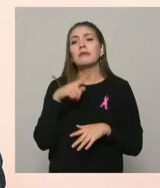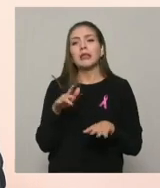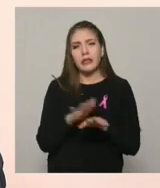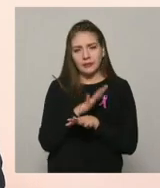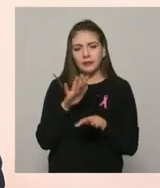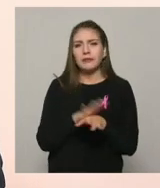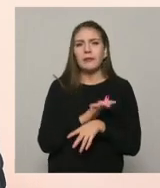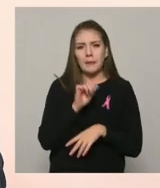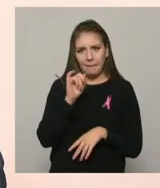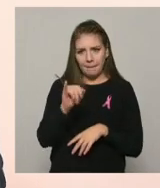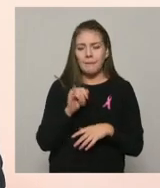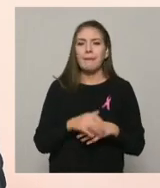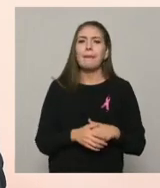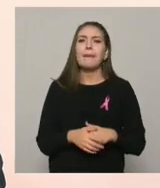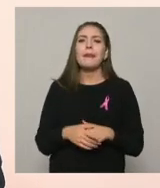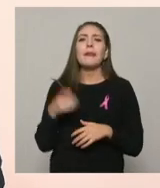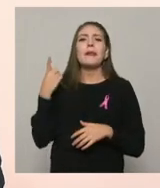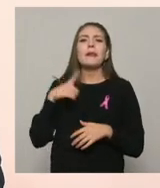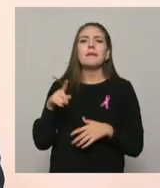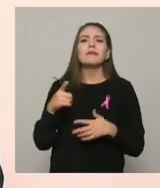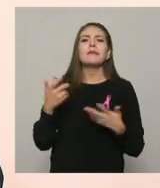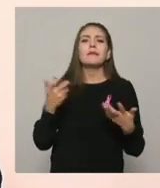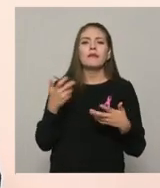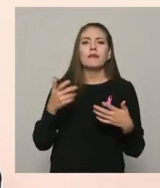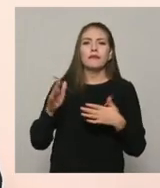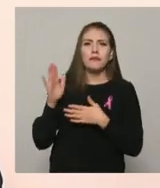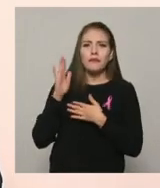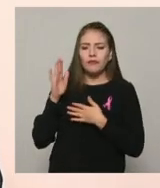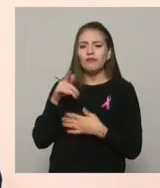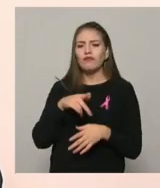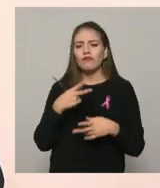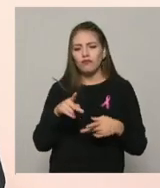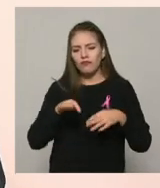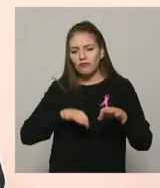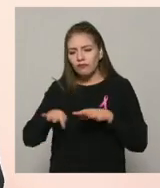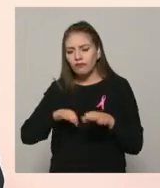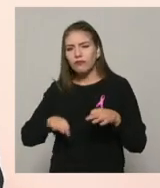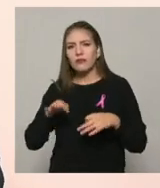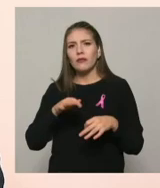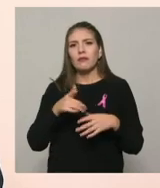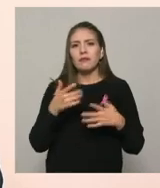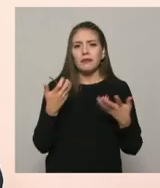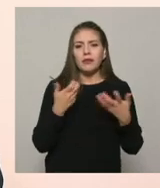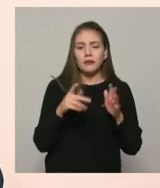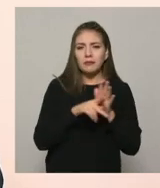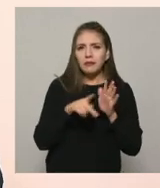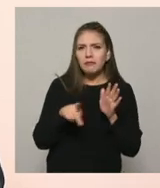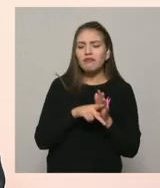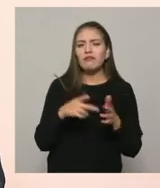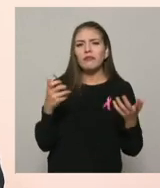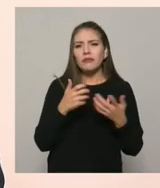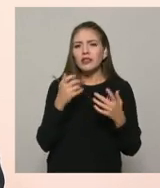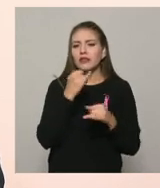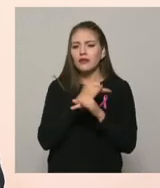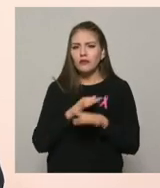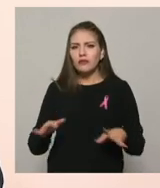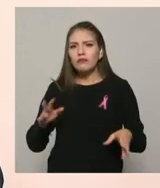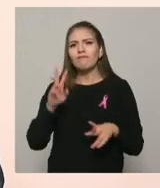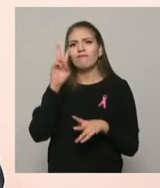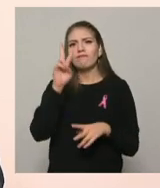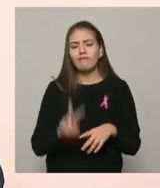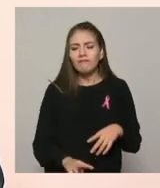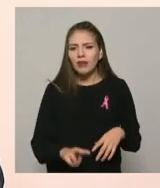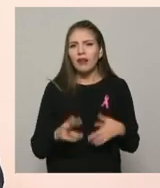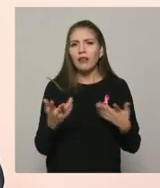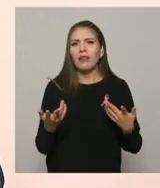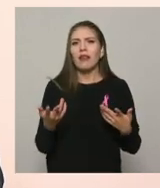el compromiso por los periodistas de entregarle cada vez más información rigurosa, veraz, ¿no? Que nos